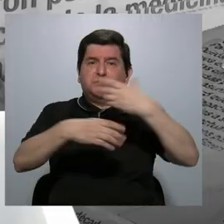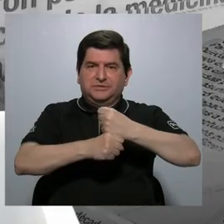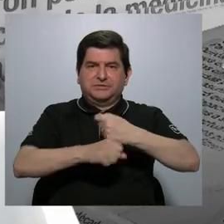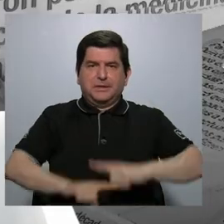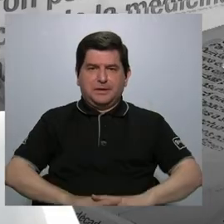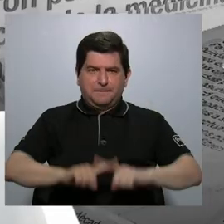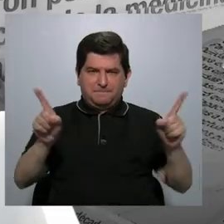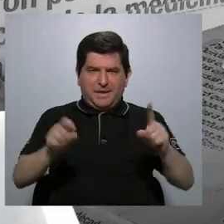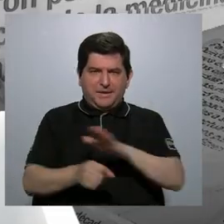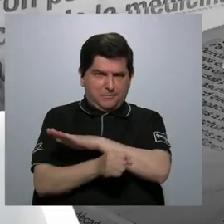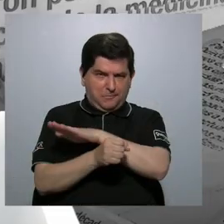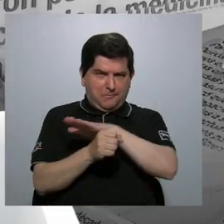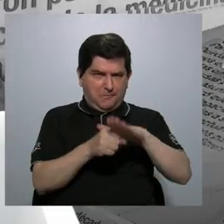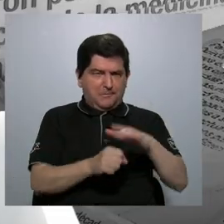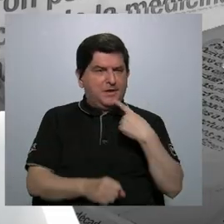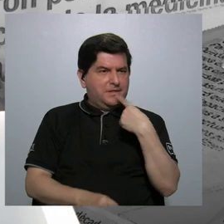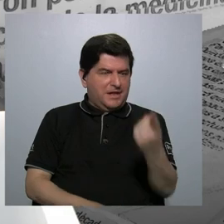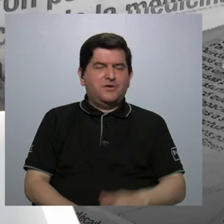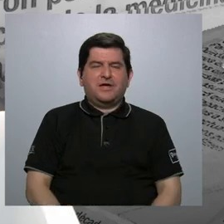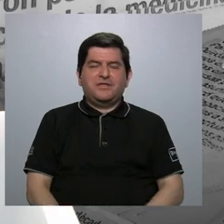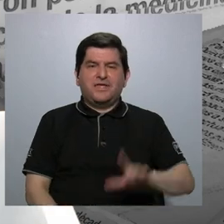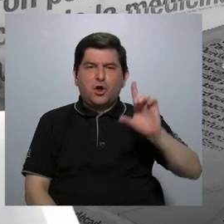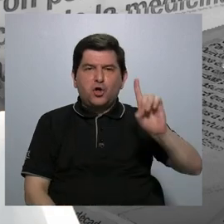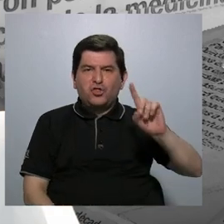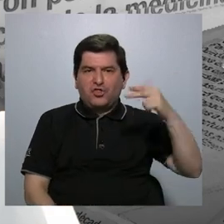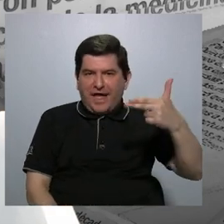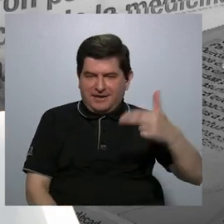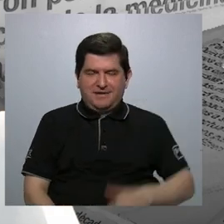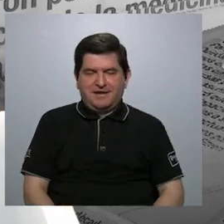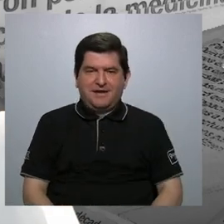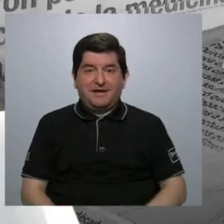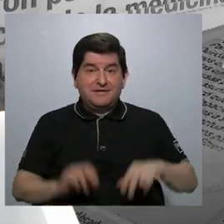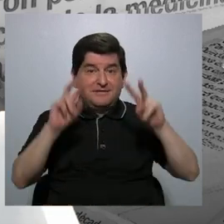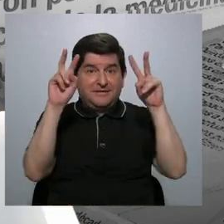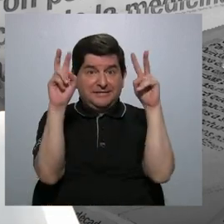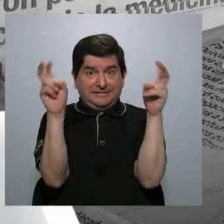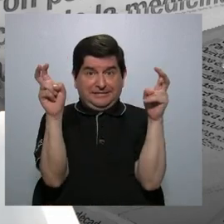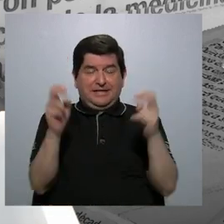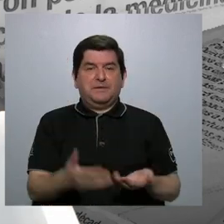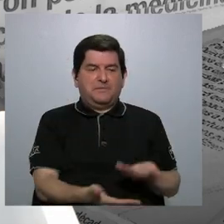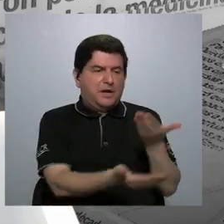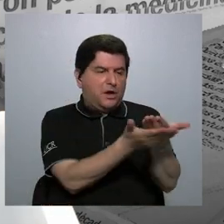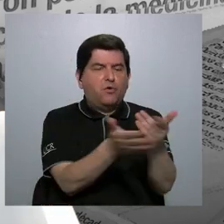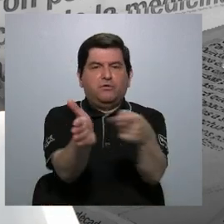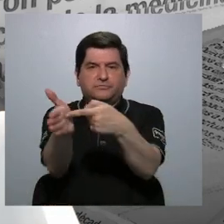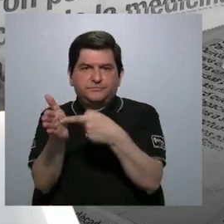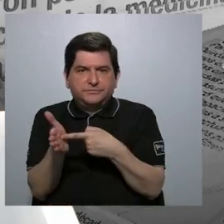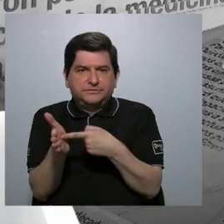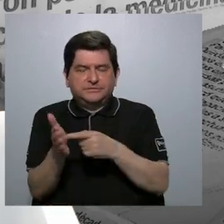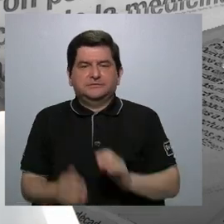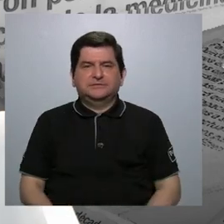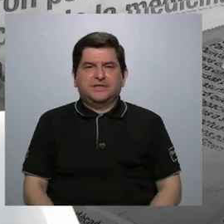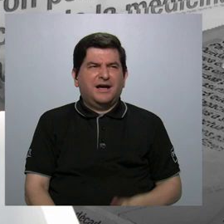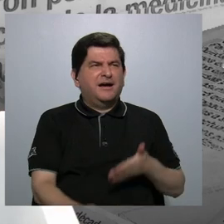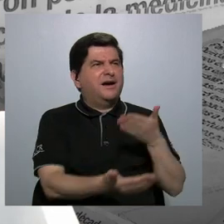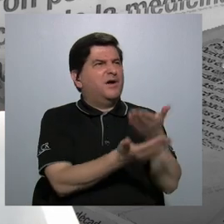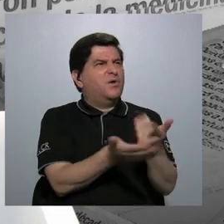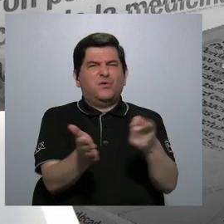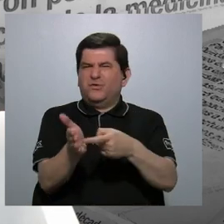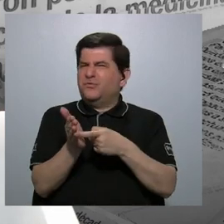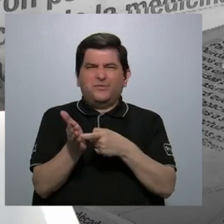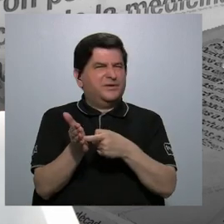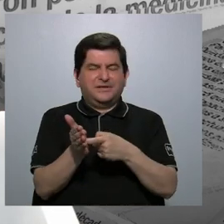Pero para complementar lo que decía doña Dania con respecto al tema de oferta y demanda, más que oferta y demanda,